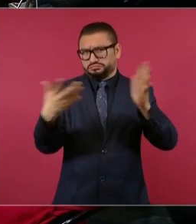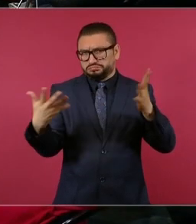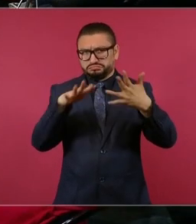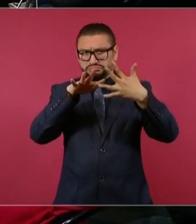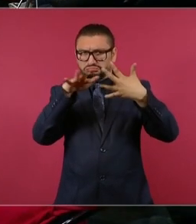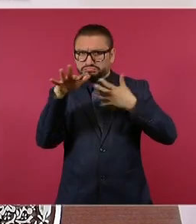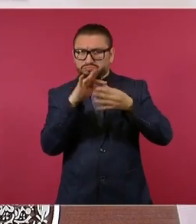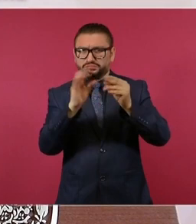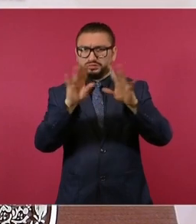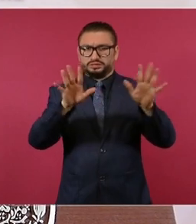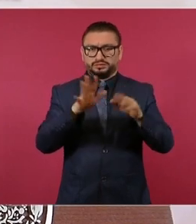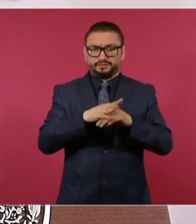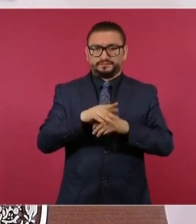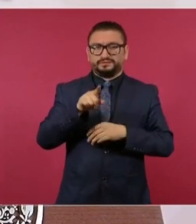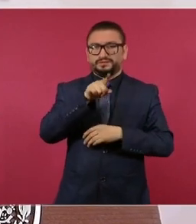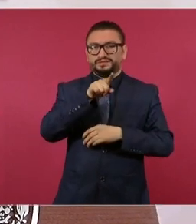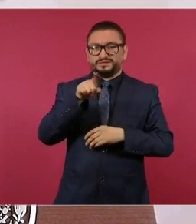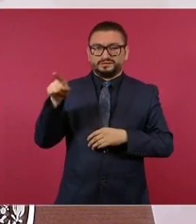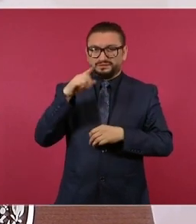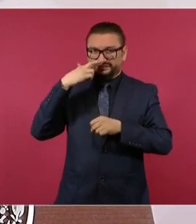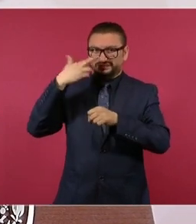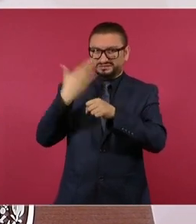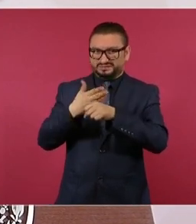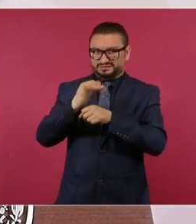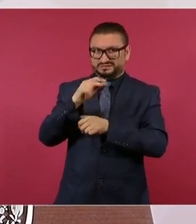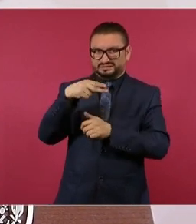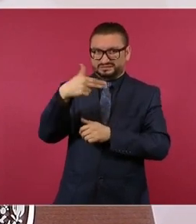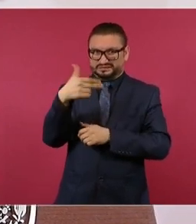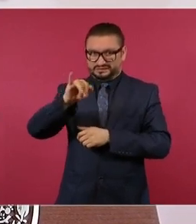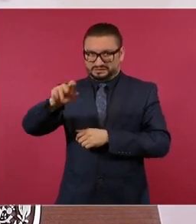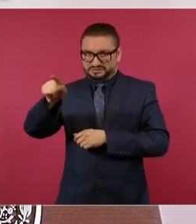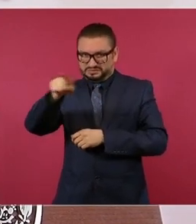¿No les corresponde a ellos hacer ese trabajo?